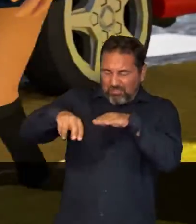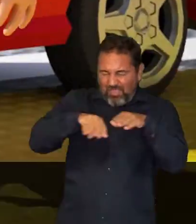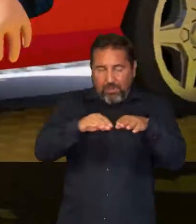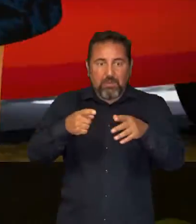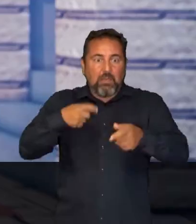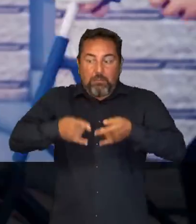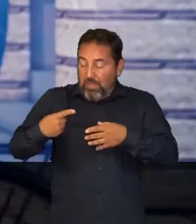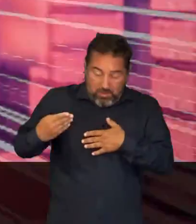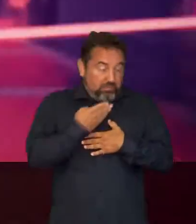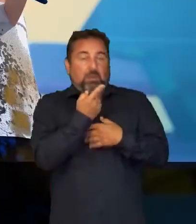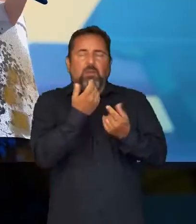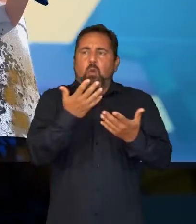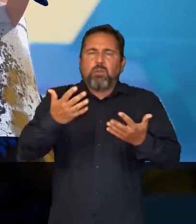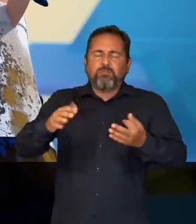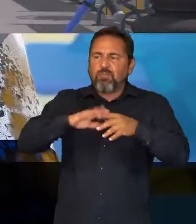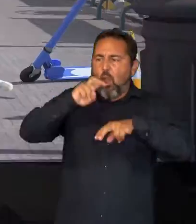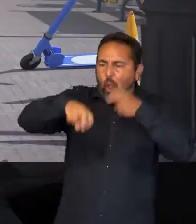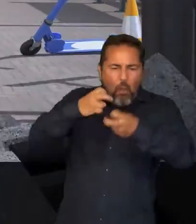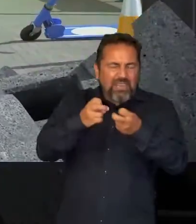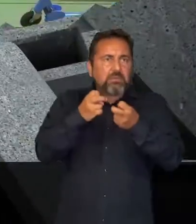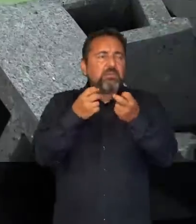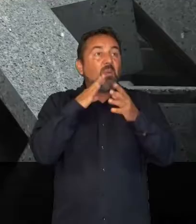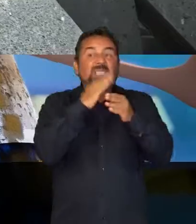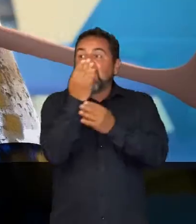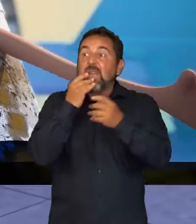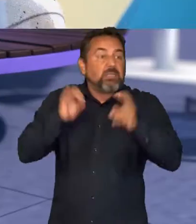de cebra, bicis que pasan rozándote, obras sin señalizar.